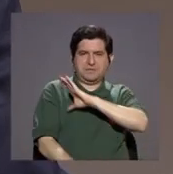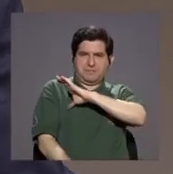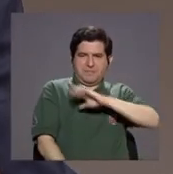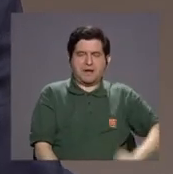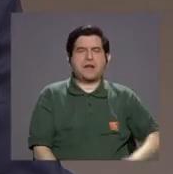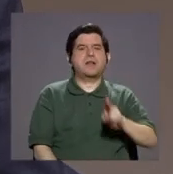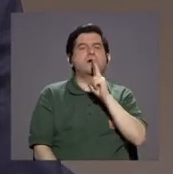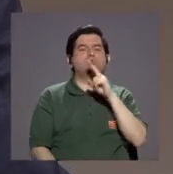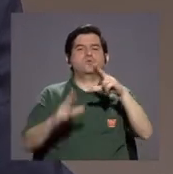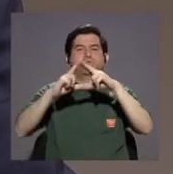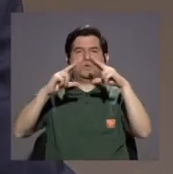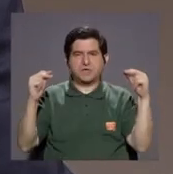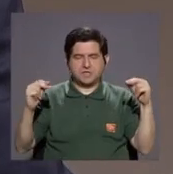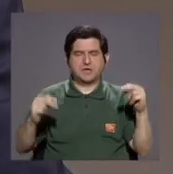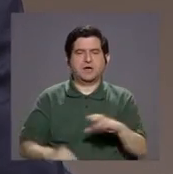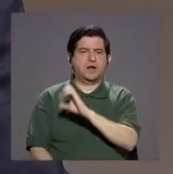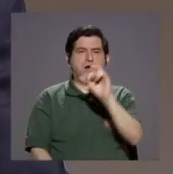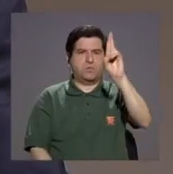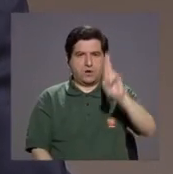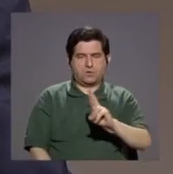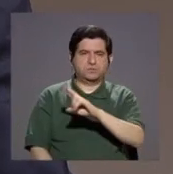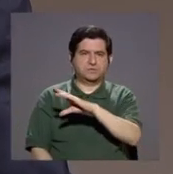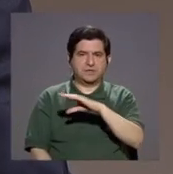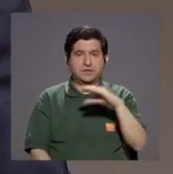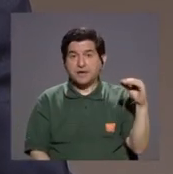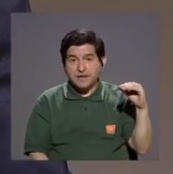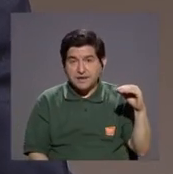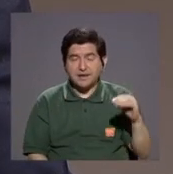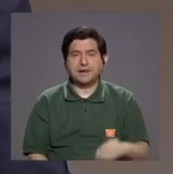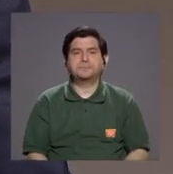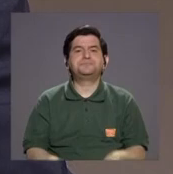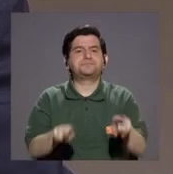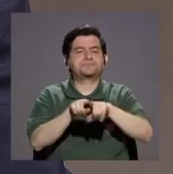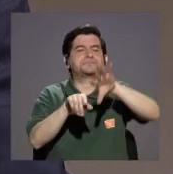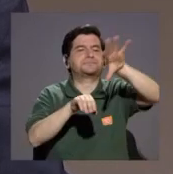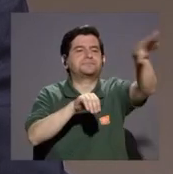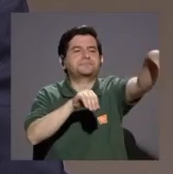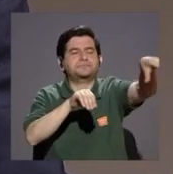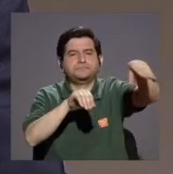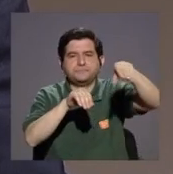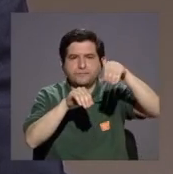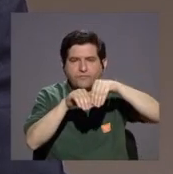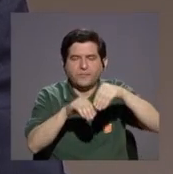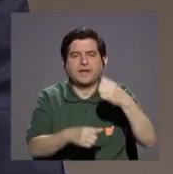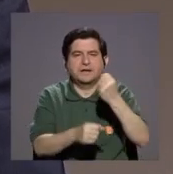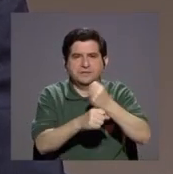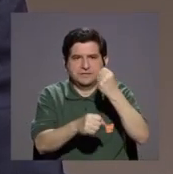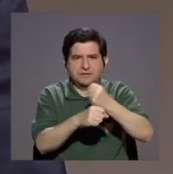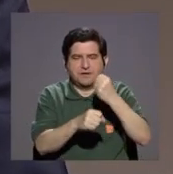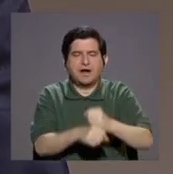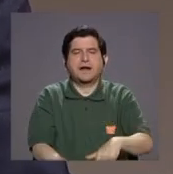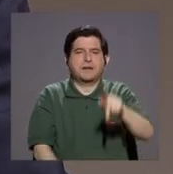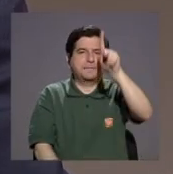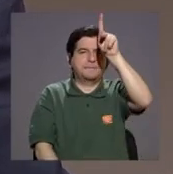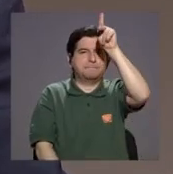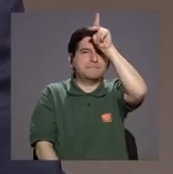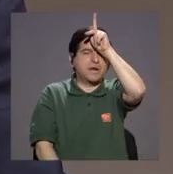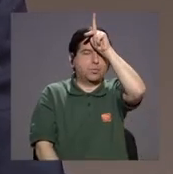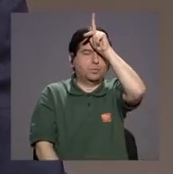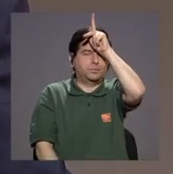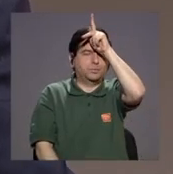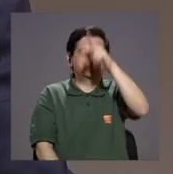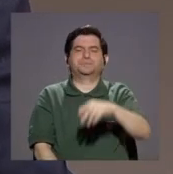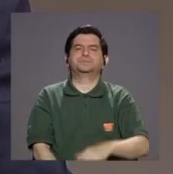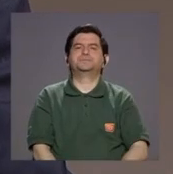honduras nicaragua costa rica y adicionalmente operamos en perú entonces